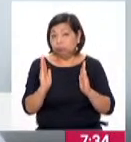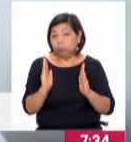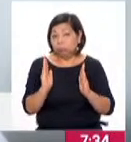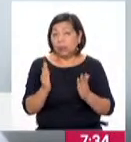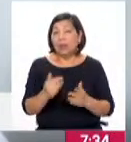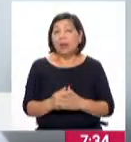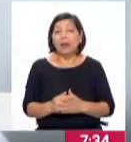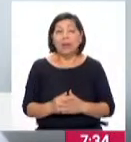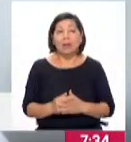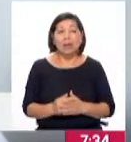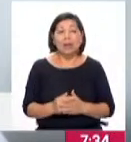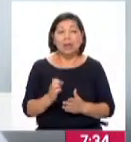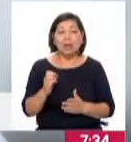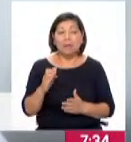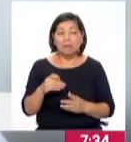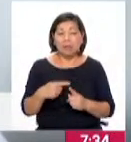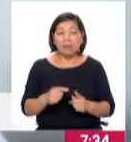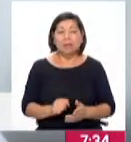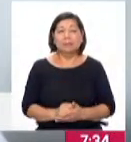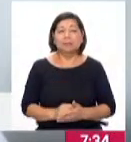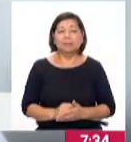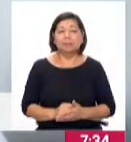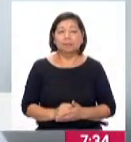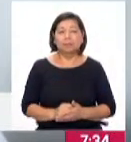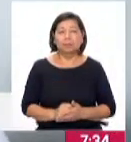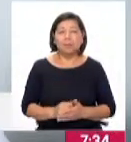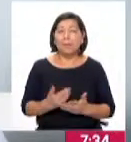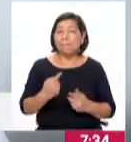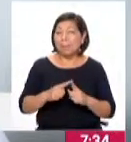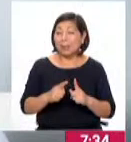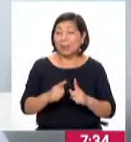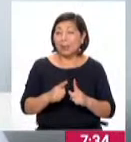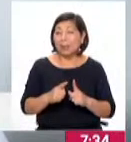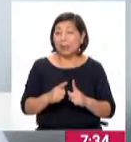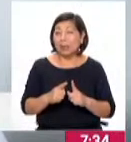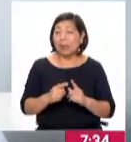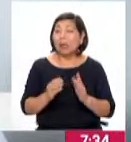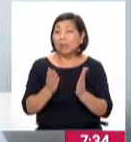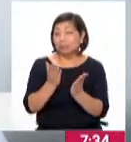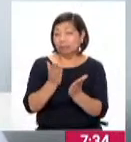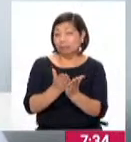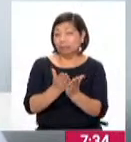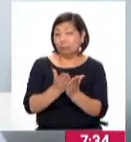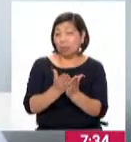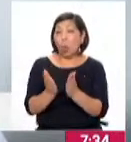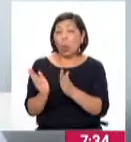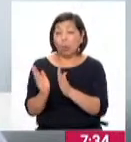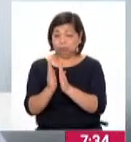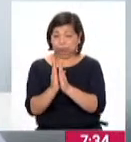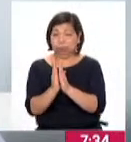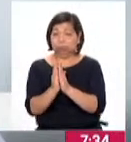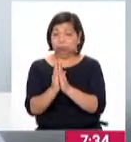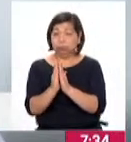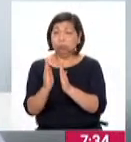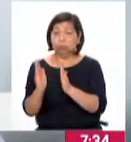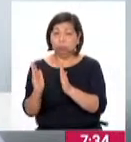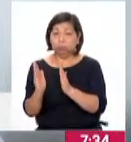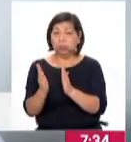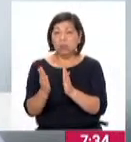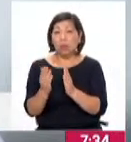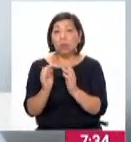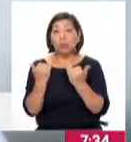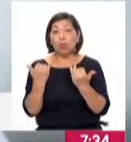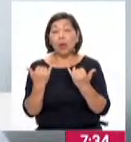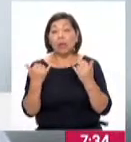del en no estamos pasando de situaciones neutras un estado de situación neutra a un estado de